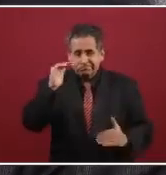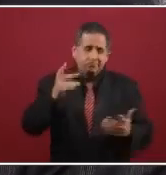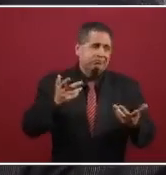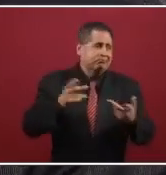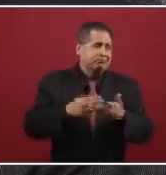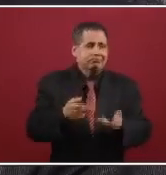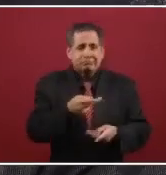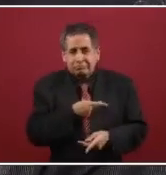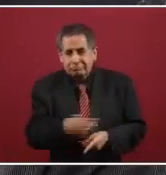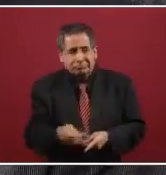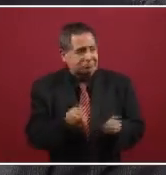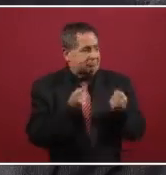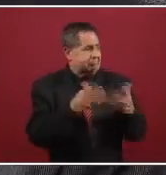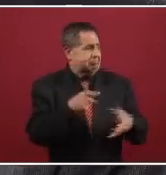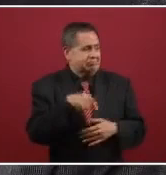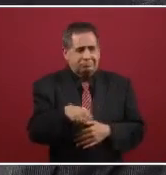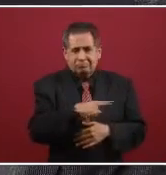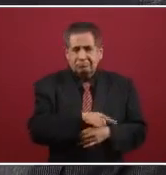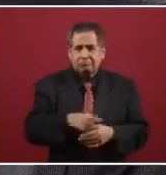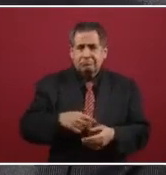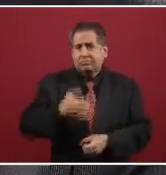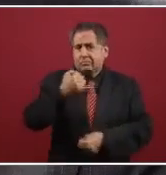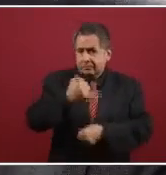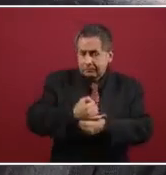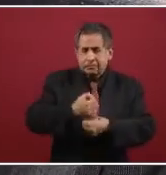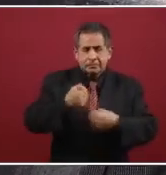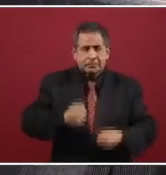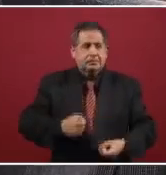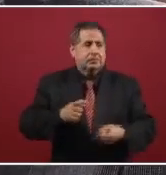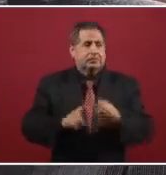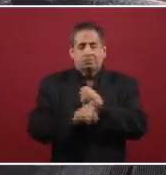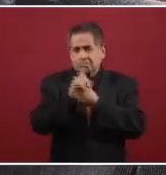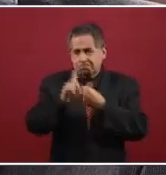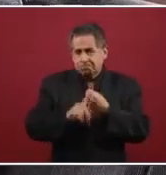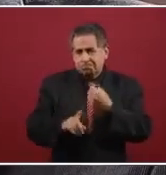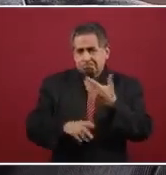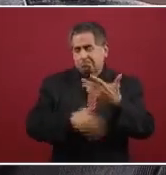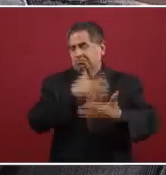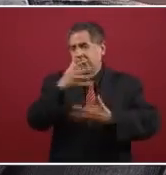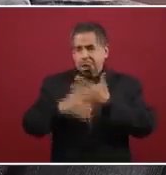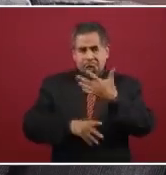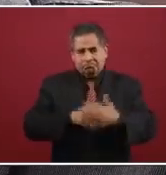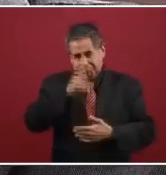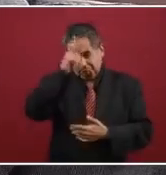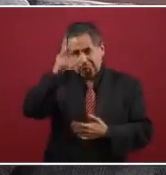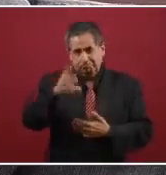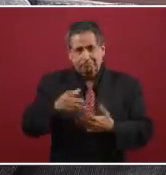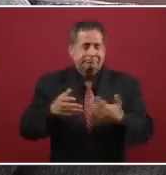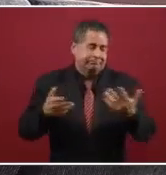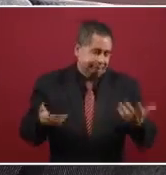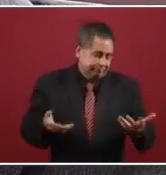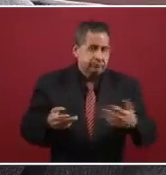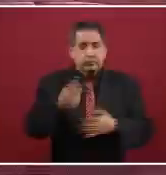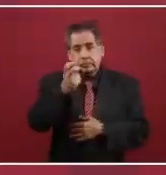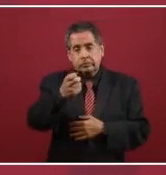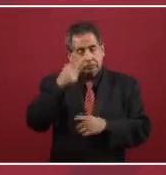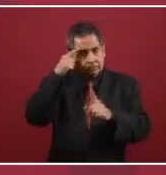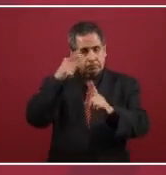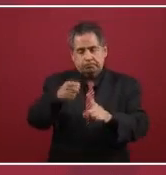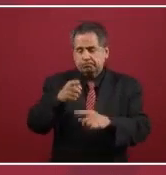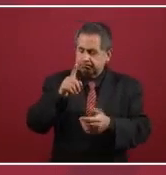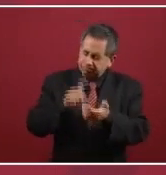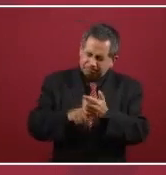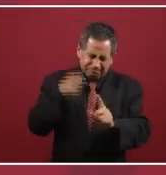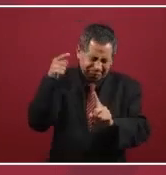pobreza, y a la inseguridad, y a la violencia. Por eso la insistencia en acabar con la